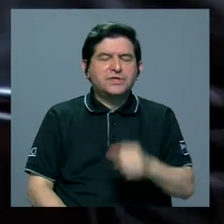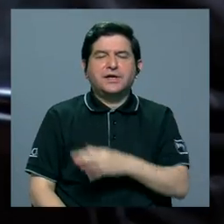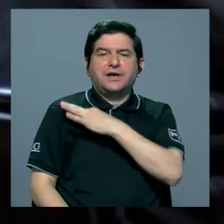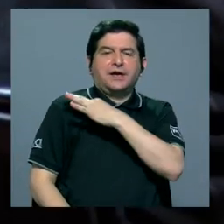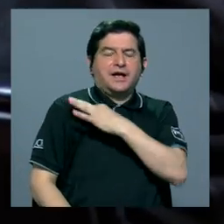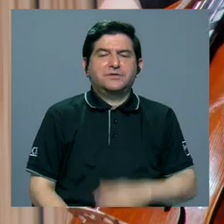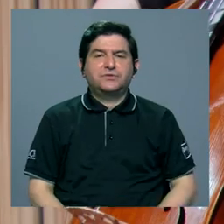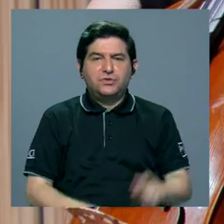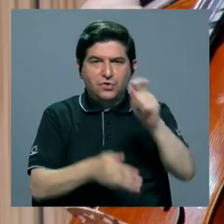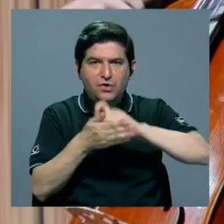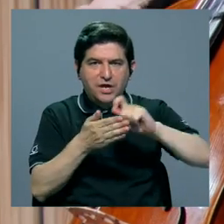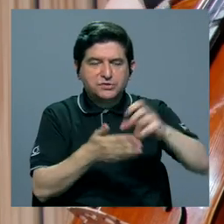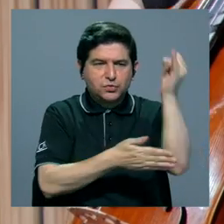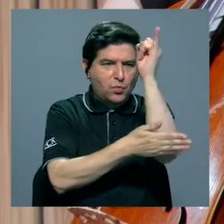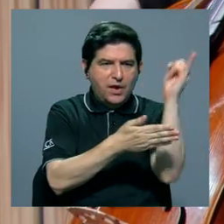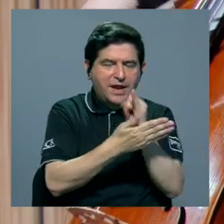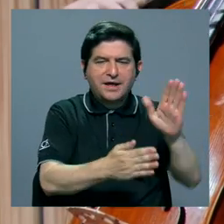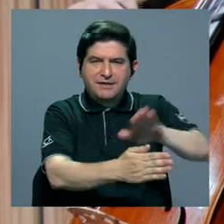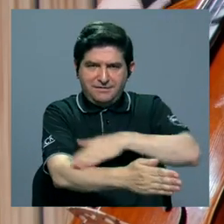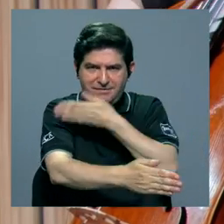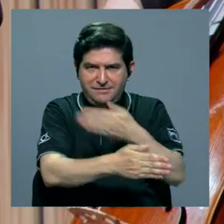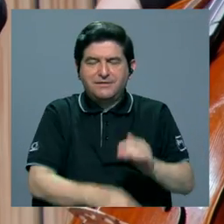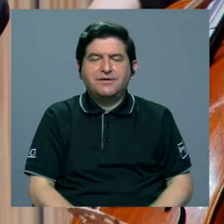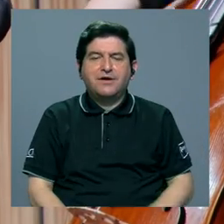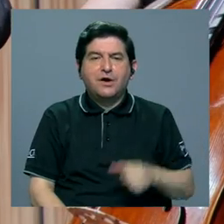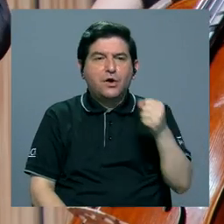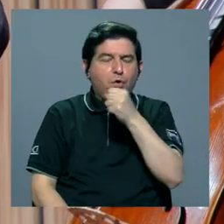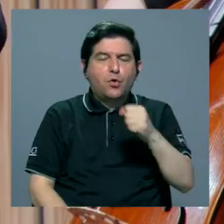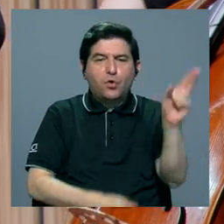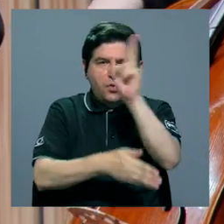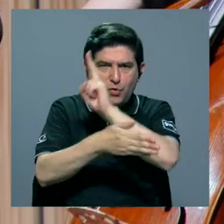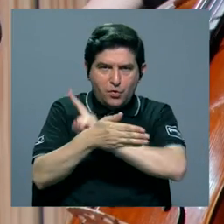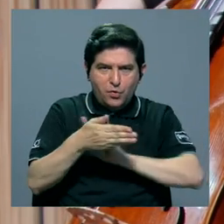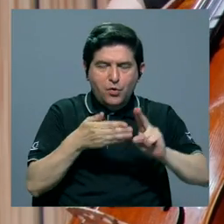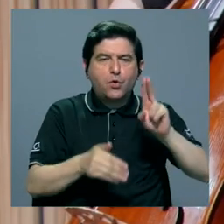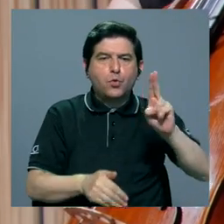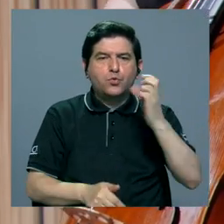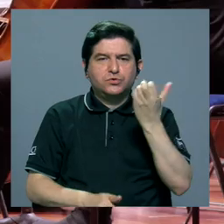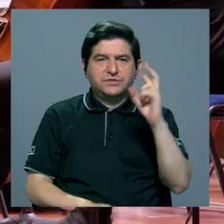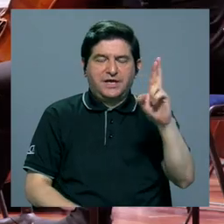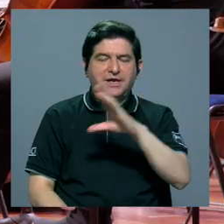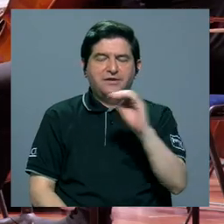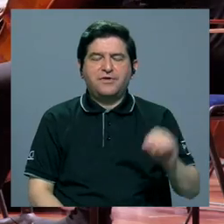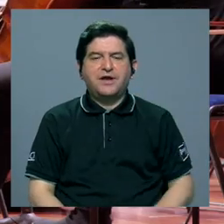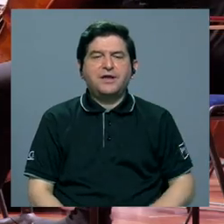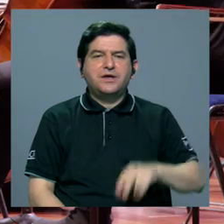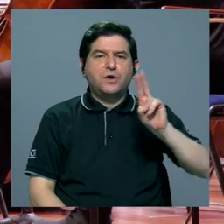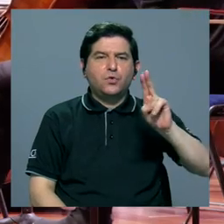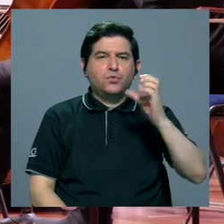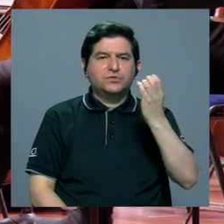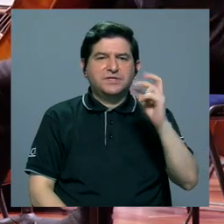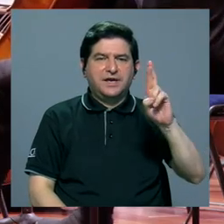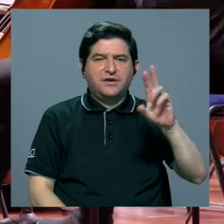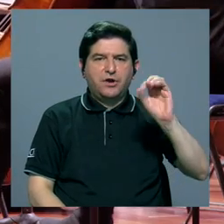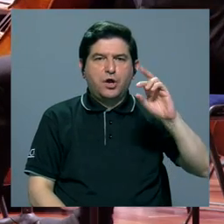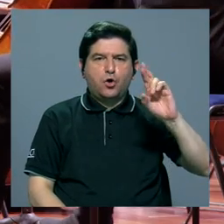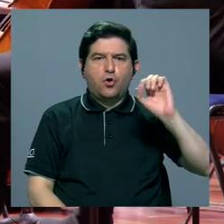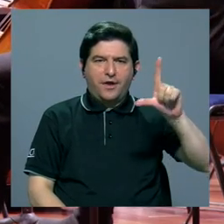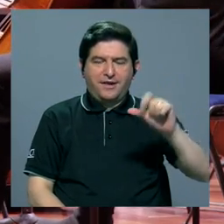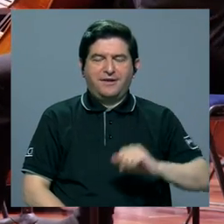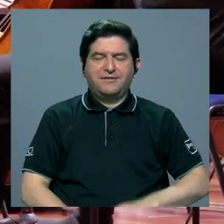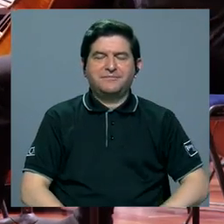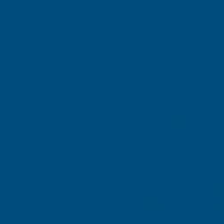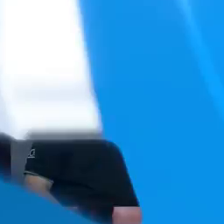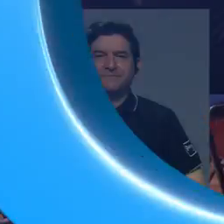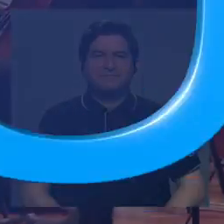coros invitados: el coro de la Escuela de Artes Musicales, el coro universitario UCR y UCR